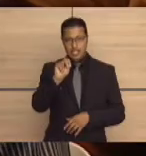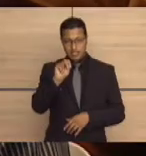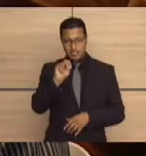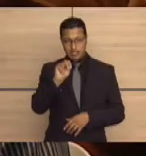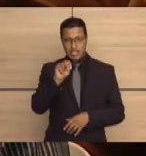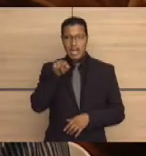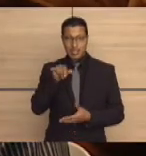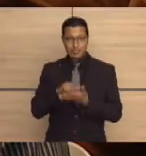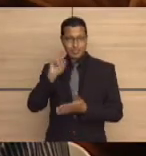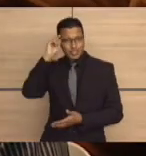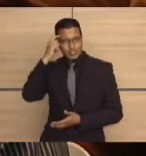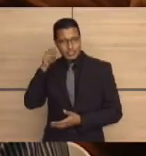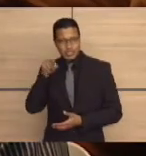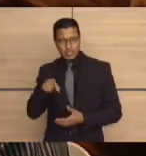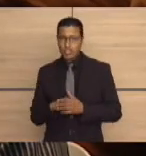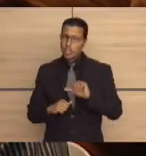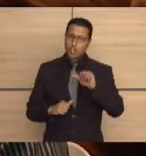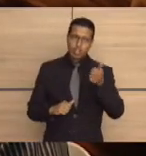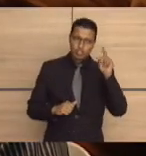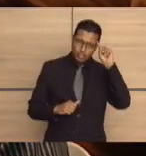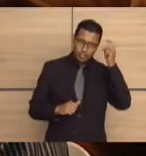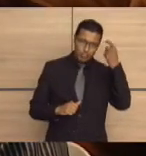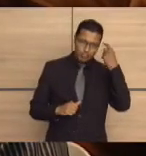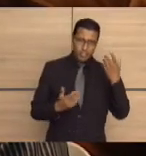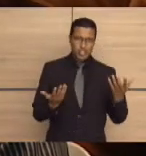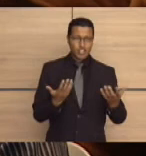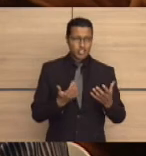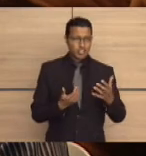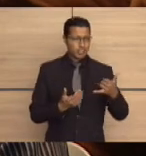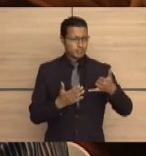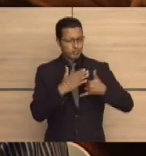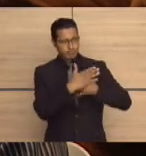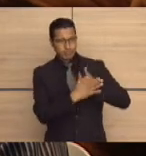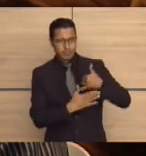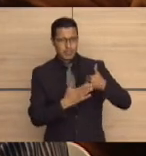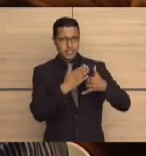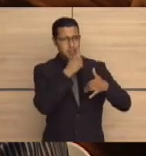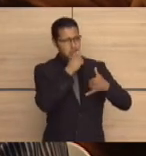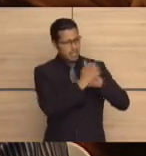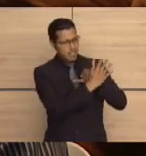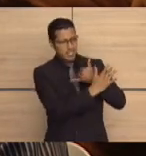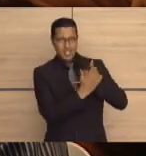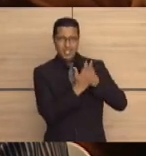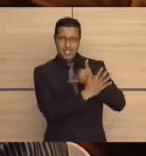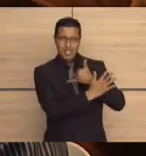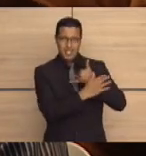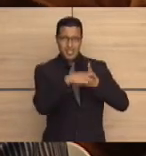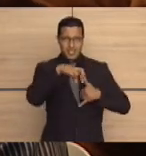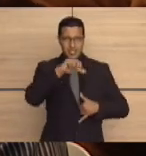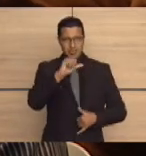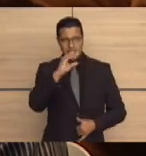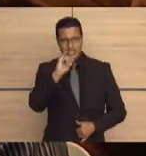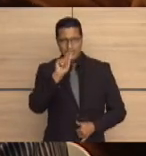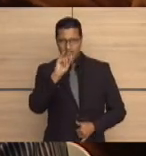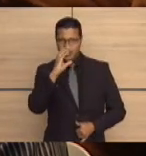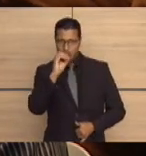Había otra gobernación, que era la gobernación de San Juan, que abarcaba el litoral del Pacífico, región que todavía hoy no